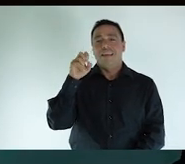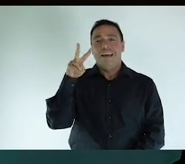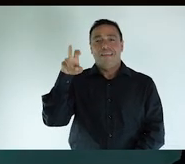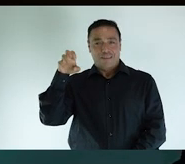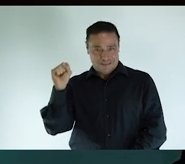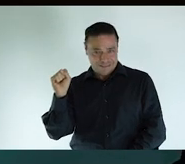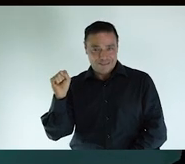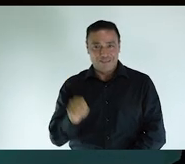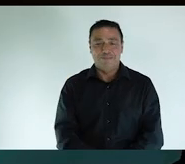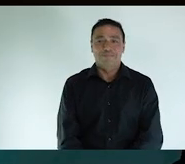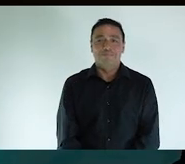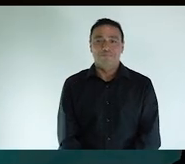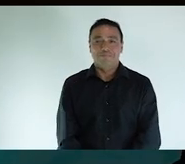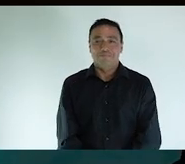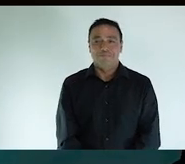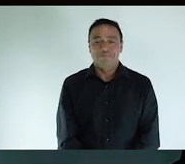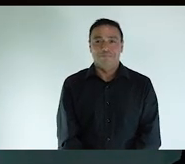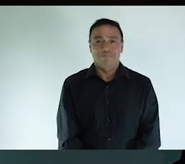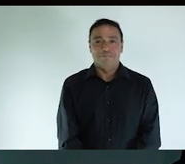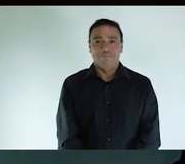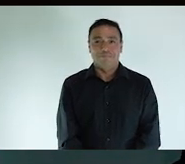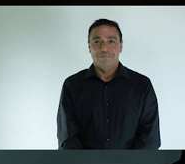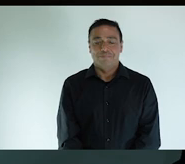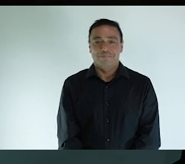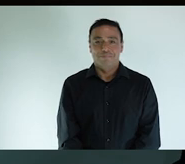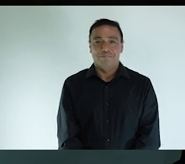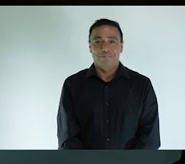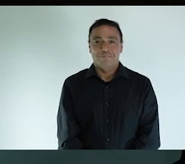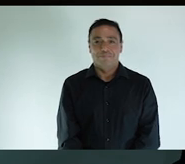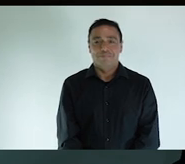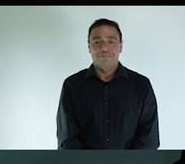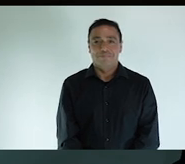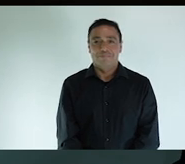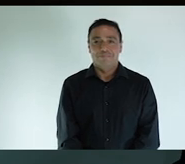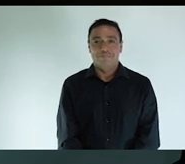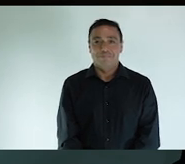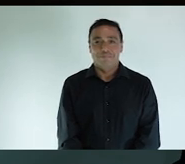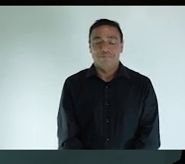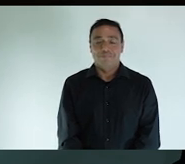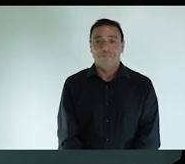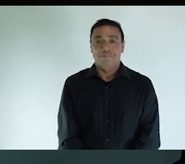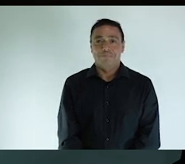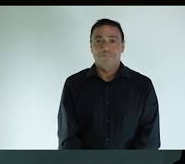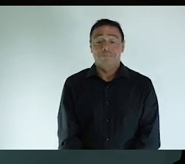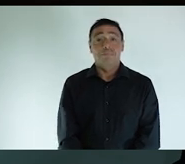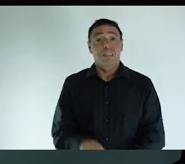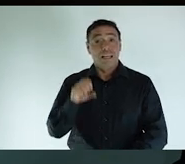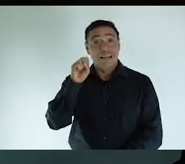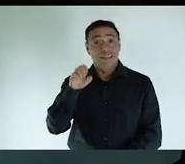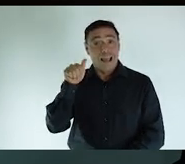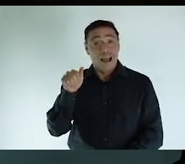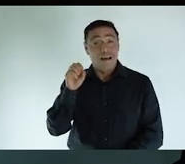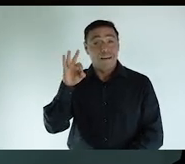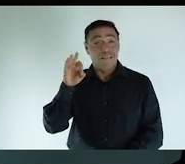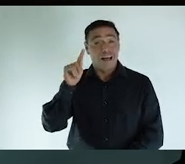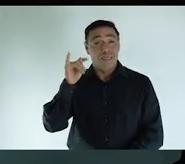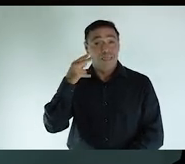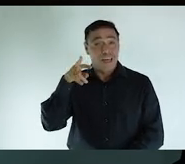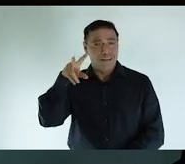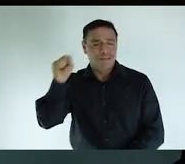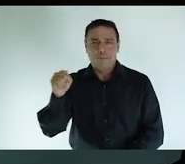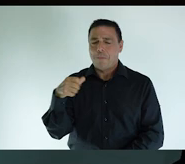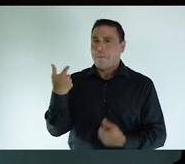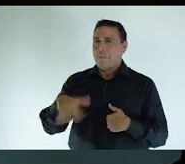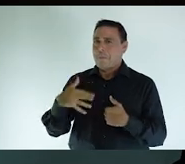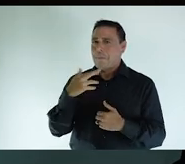comunican. Los jugadores cuentan con voz a texto y texto a voz, pero eso no es todo. Hay un menú en el chat pirata que permite